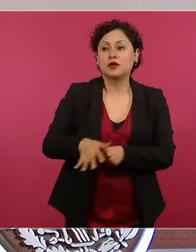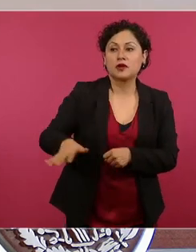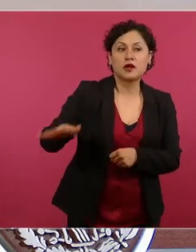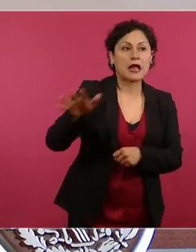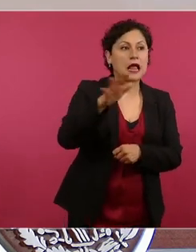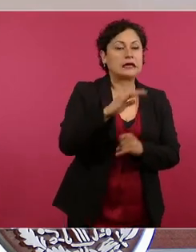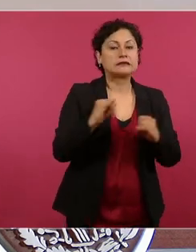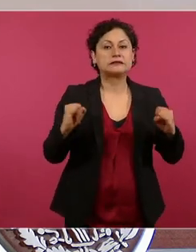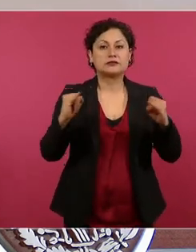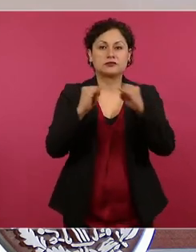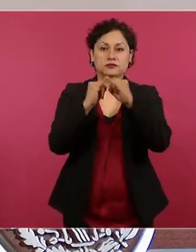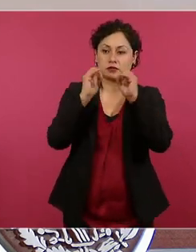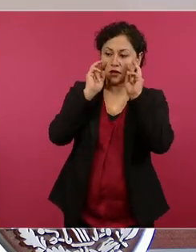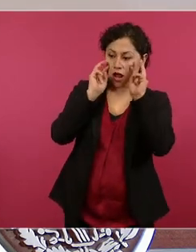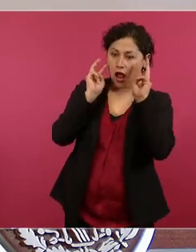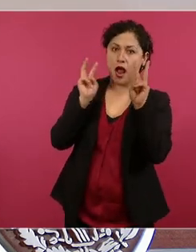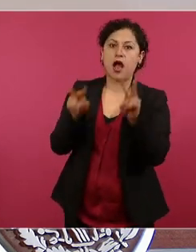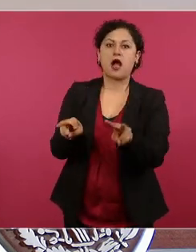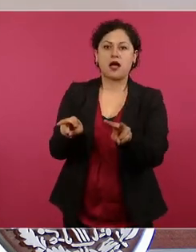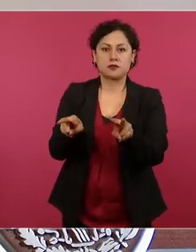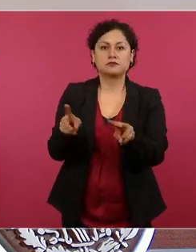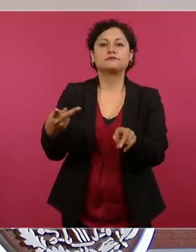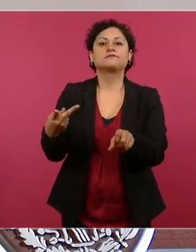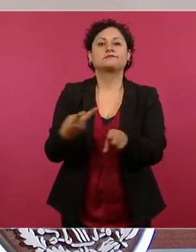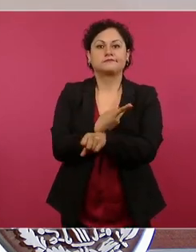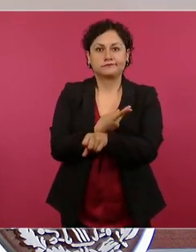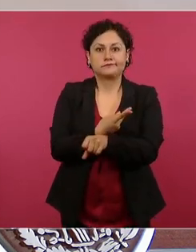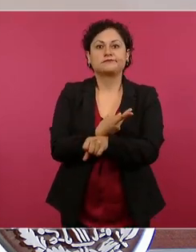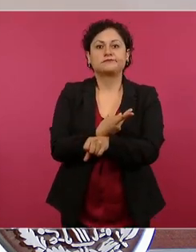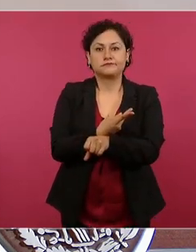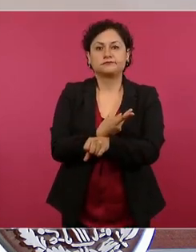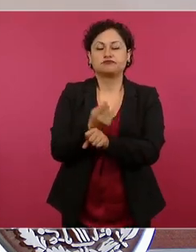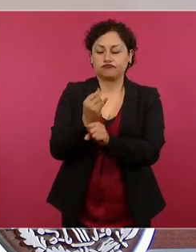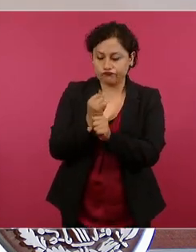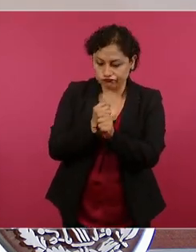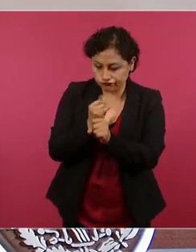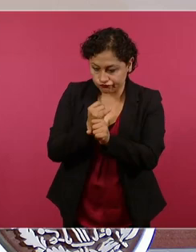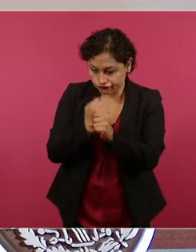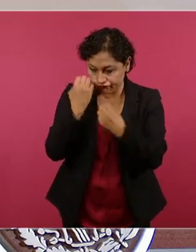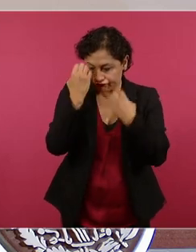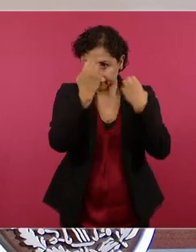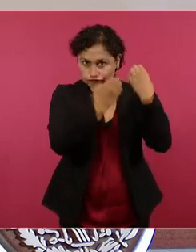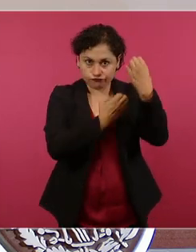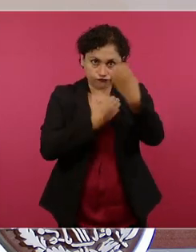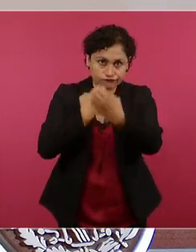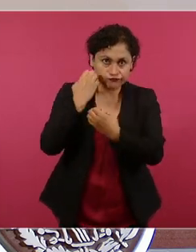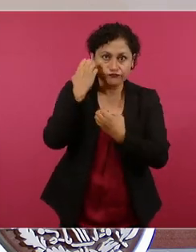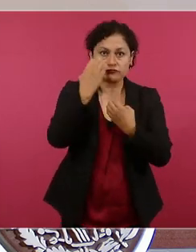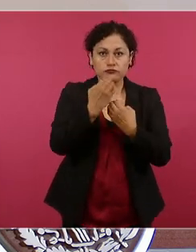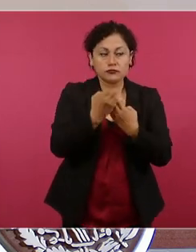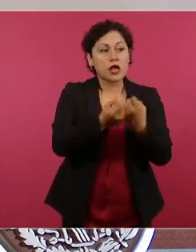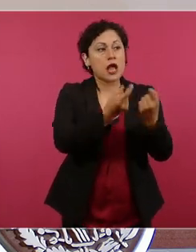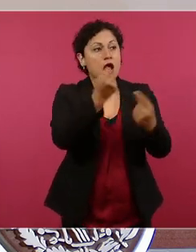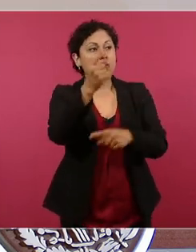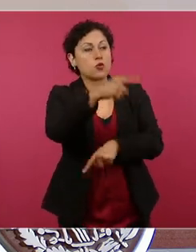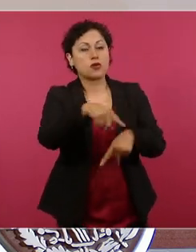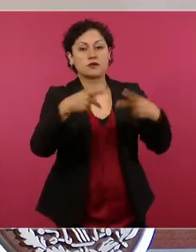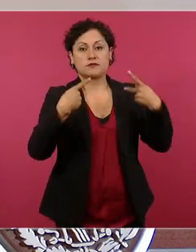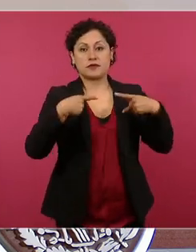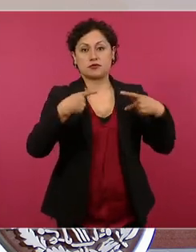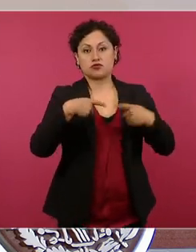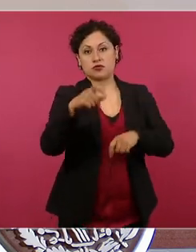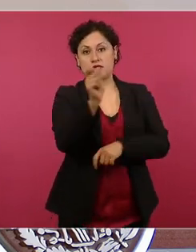instituciones para la atención y acudieron expertos